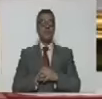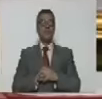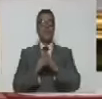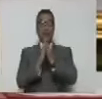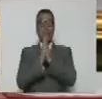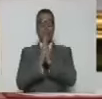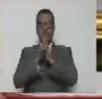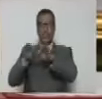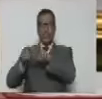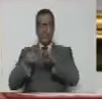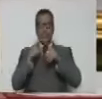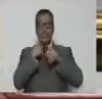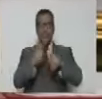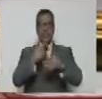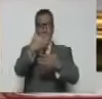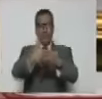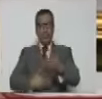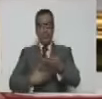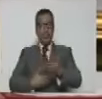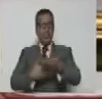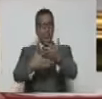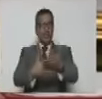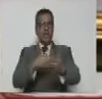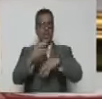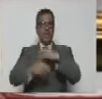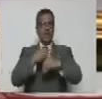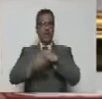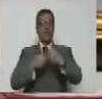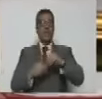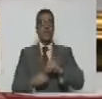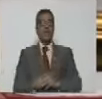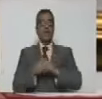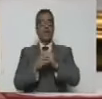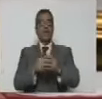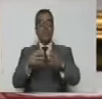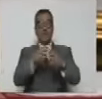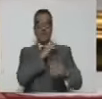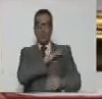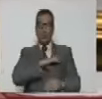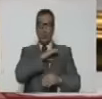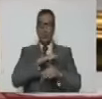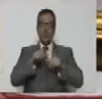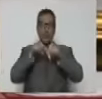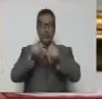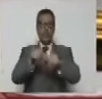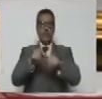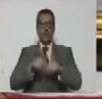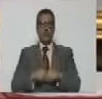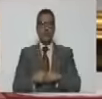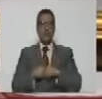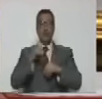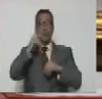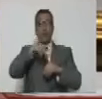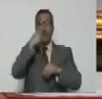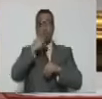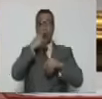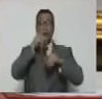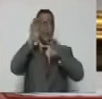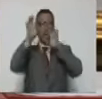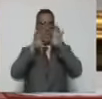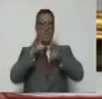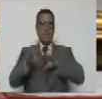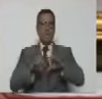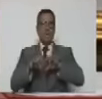Por favor, ciudadana secretaria, sírvese a remitir el informe correspondiente a la Comisión Permanente de Política